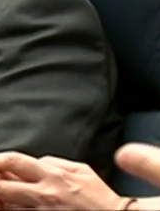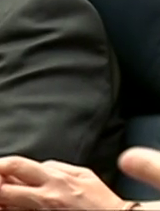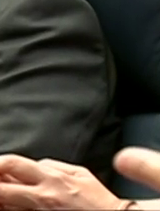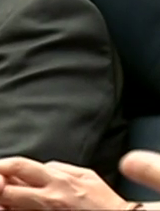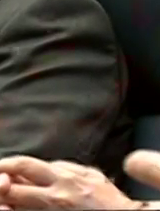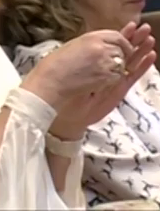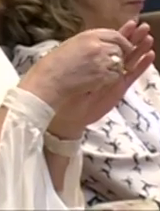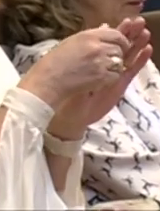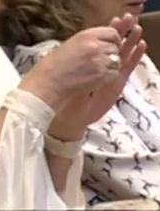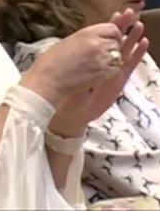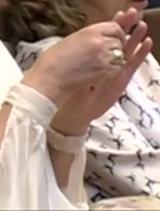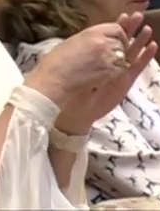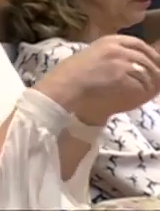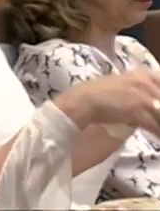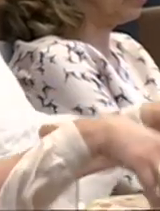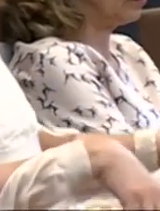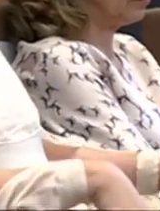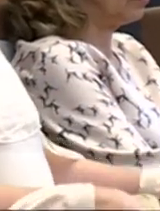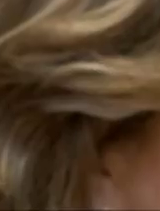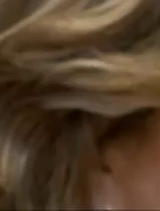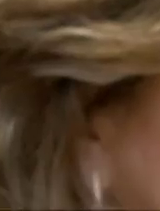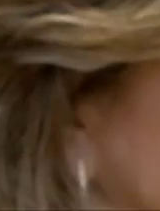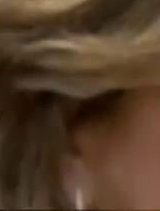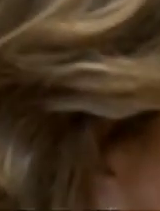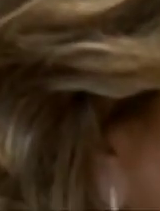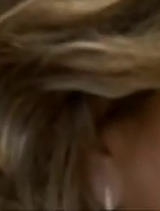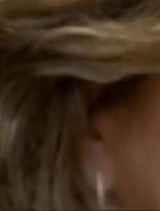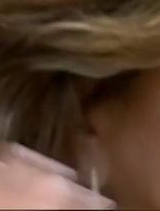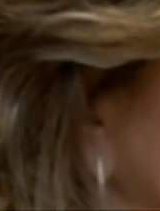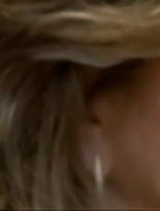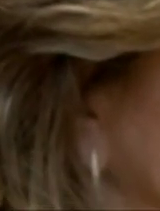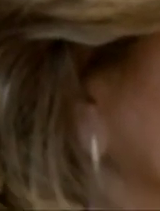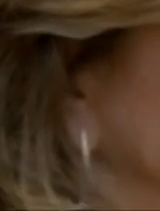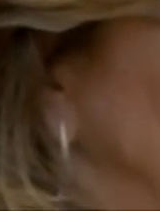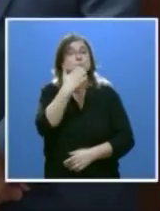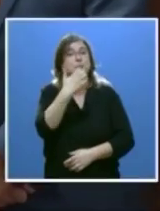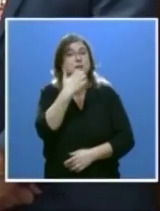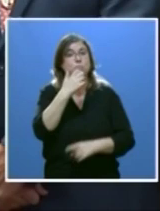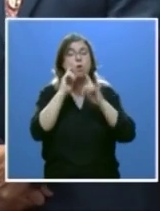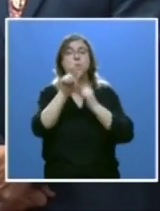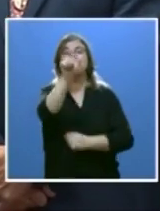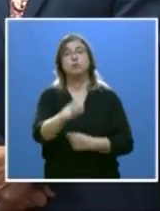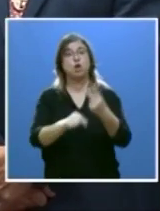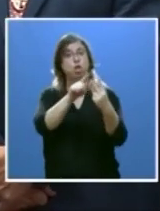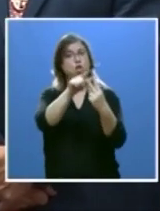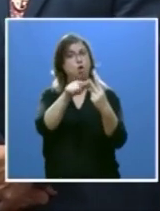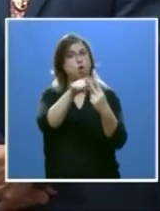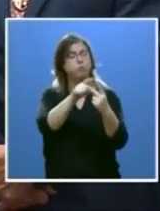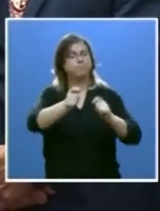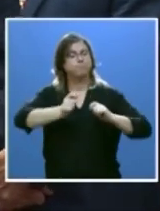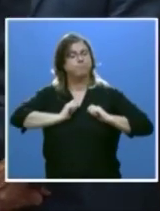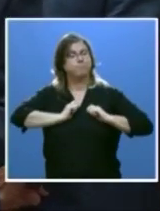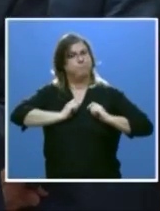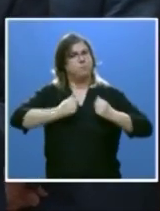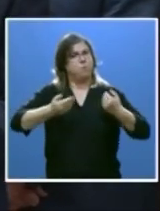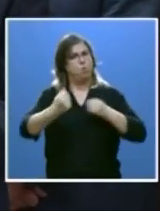Herrera y al resto de expresidentes de la Junta a su ejemplo... ...y se ha emocionado en los agradecimientos personales. Dos personas que marcaron mi vida, mis